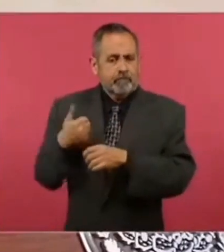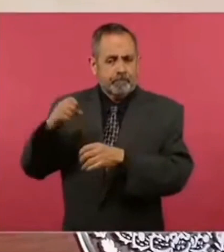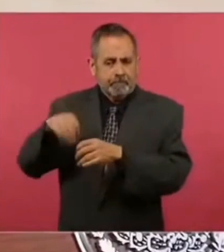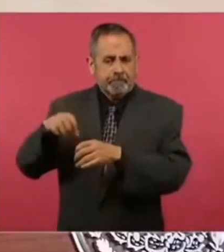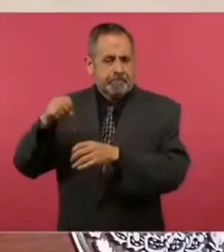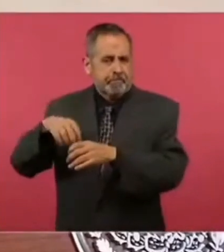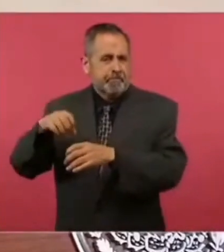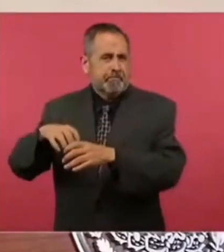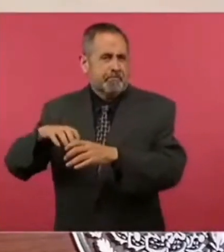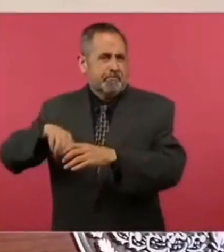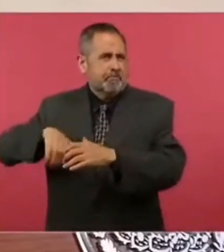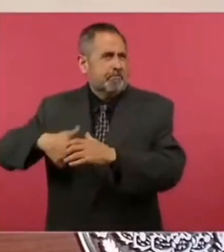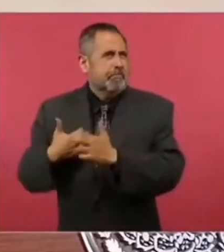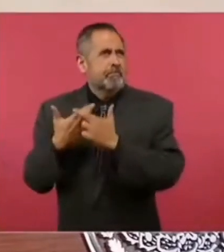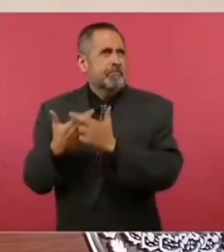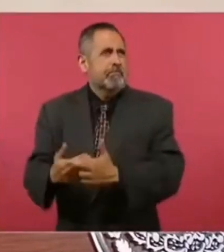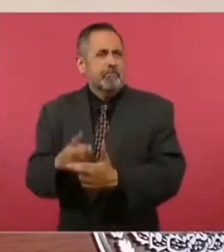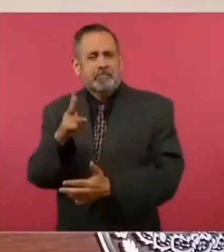2 billones de pesos.